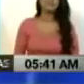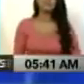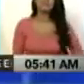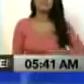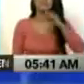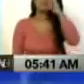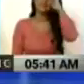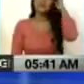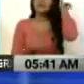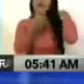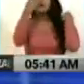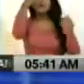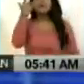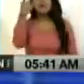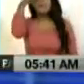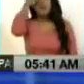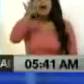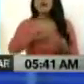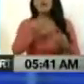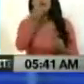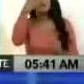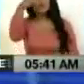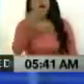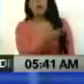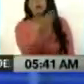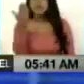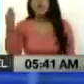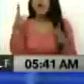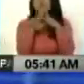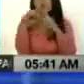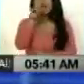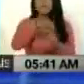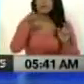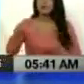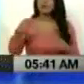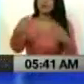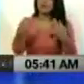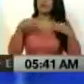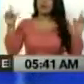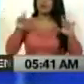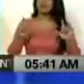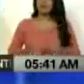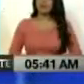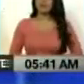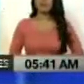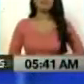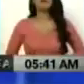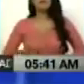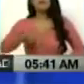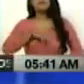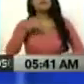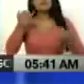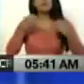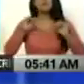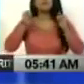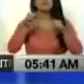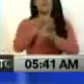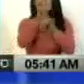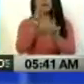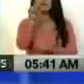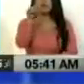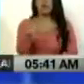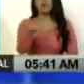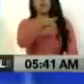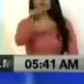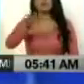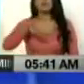días, Merlin, Barry, muchachos, ¿cómo están? Buenos días a todos en casa, quienes nos sintonizan a esta hora, y como lo hacemos desde bien temprano, lanzamos de inmediato la pregunta del día de hoy para que